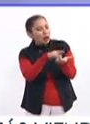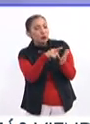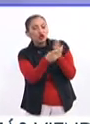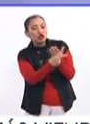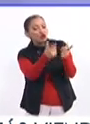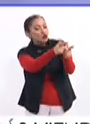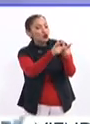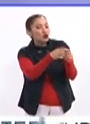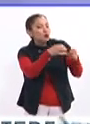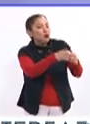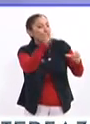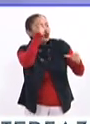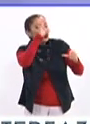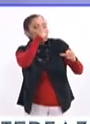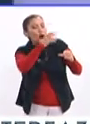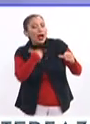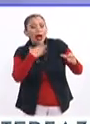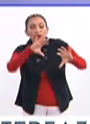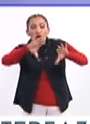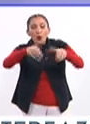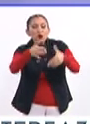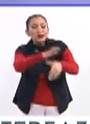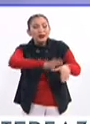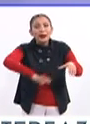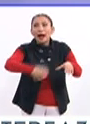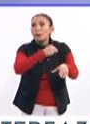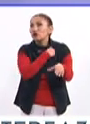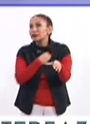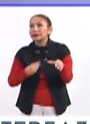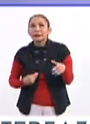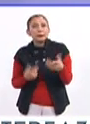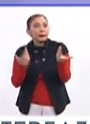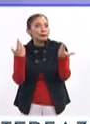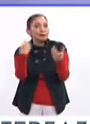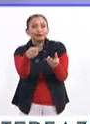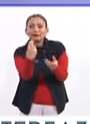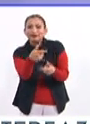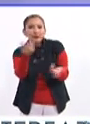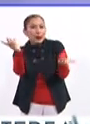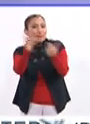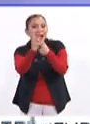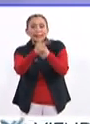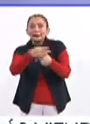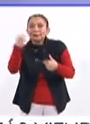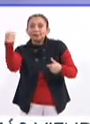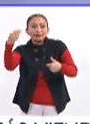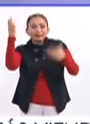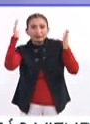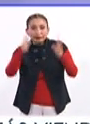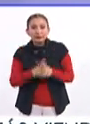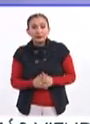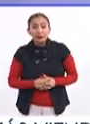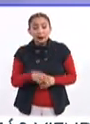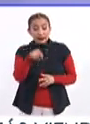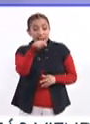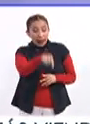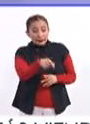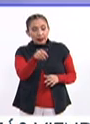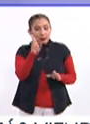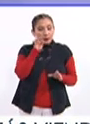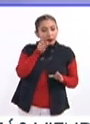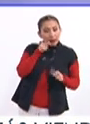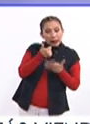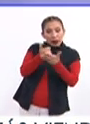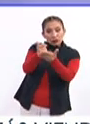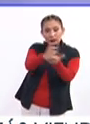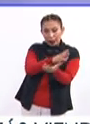un grupo de cultura viva comunitaria en el municipio X de tal país. Y eso se hace y prueba de